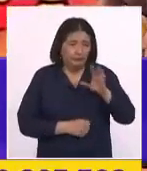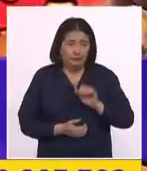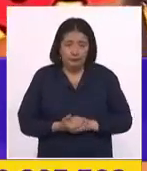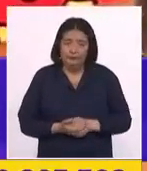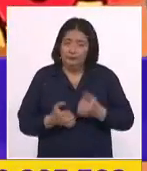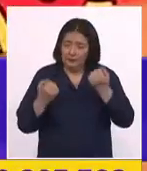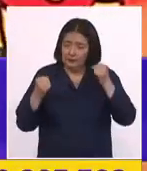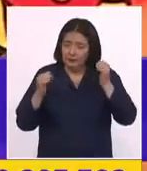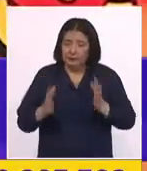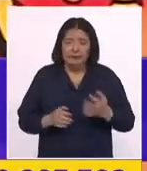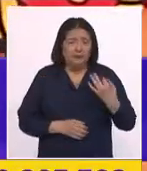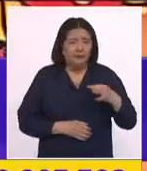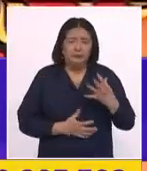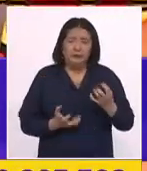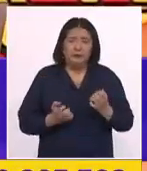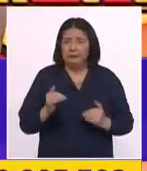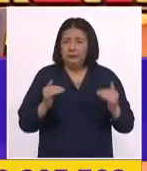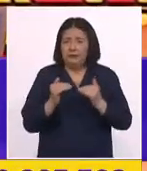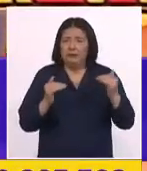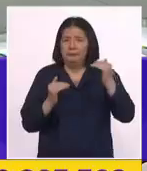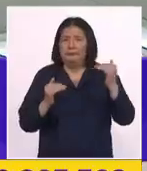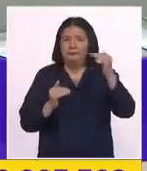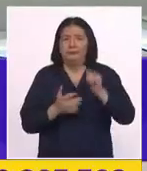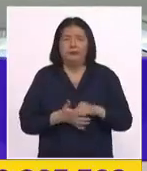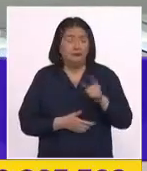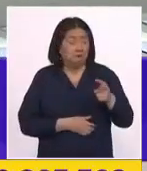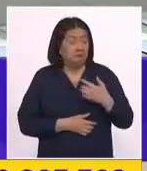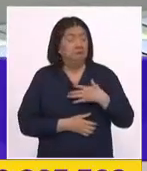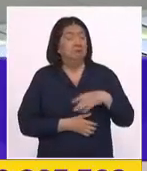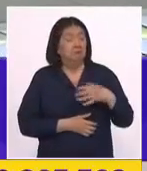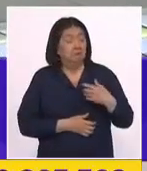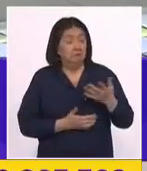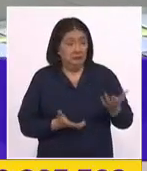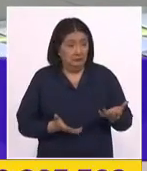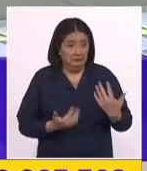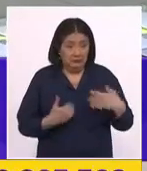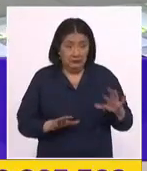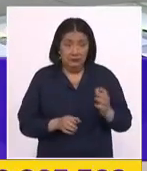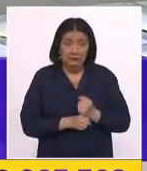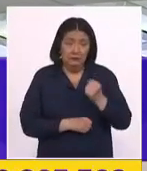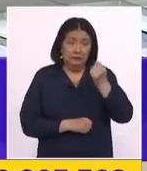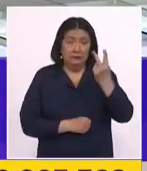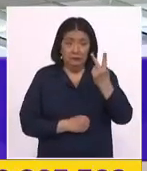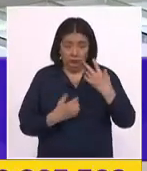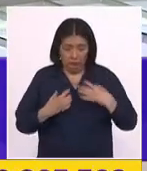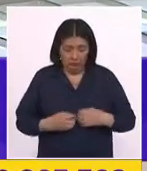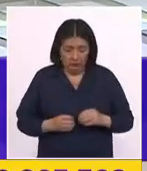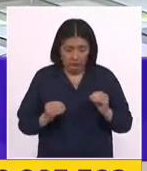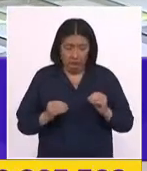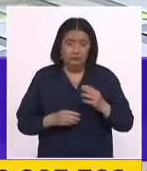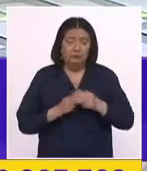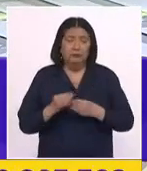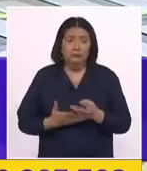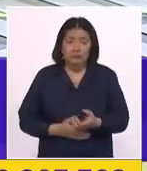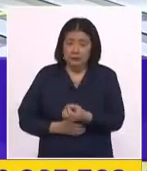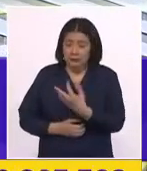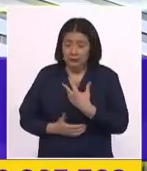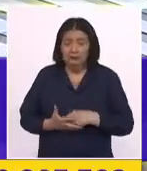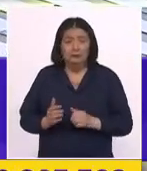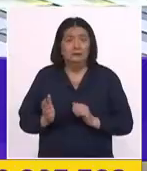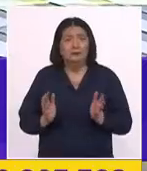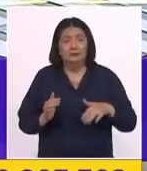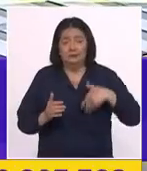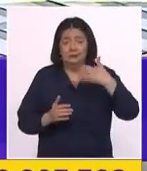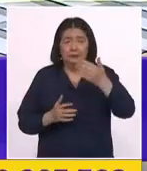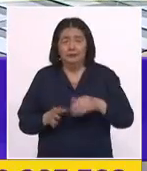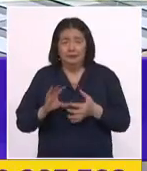el deportista siempre quiere superarse. Y me parece impresionante que acabas de ganar 2 medallas de oro en un mundial y ya me estás hablando de lo que se te